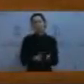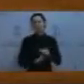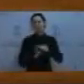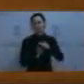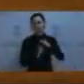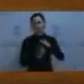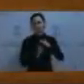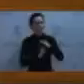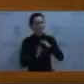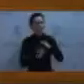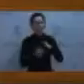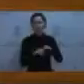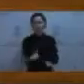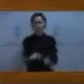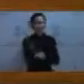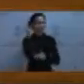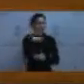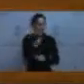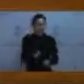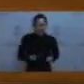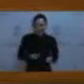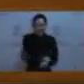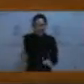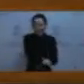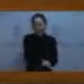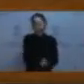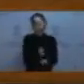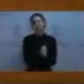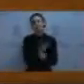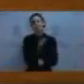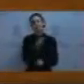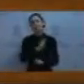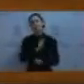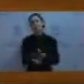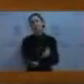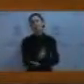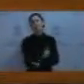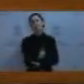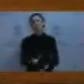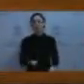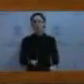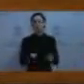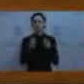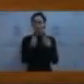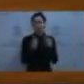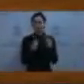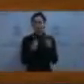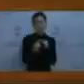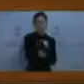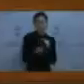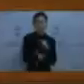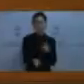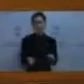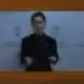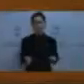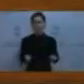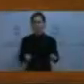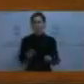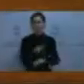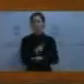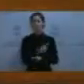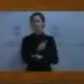porque es que no lo tienen. Y trabajan 24 horas al día, 7 días a la semana. No hay